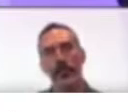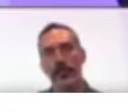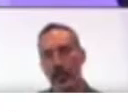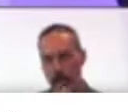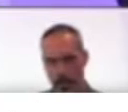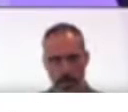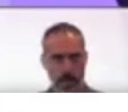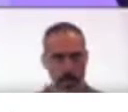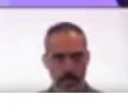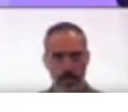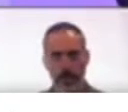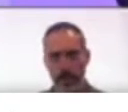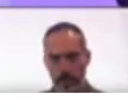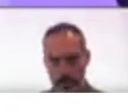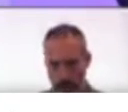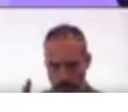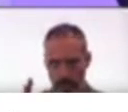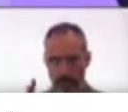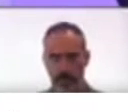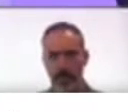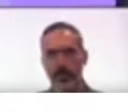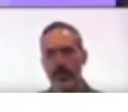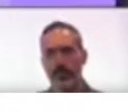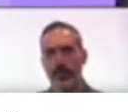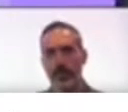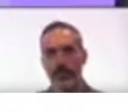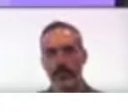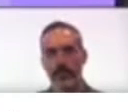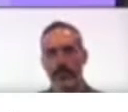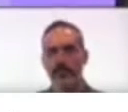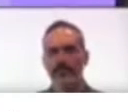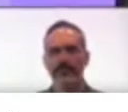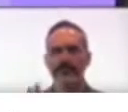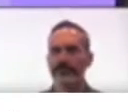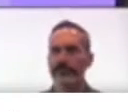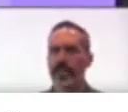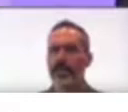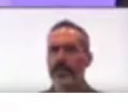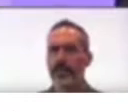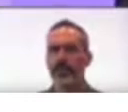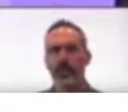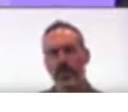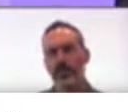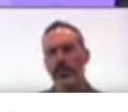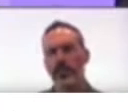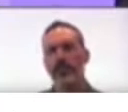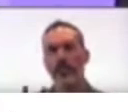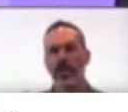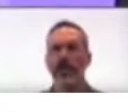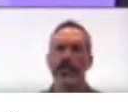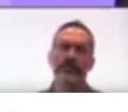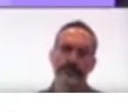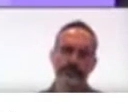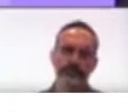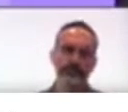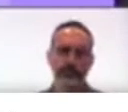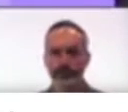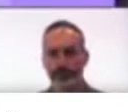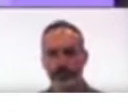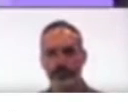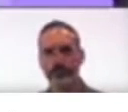año, y gracias a la coordinación con la Organización de Cooperación y Desarrollo Económico y las cámaras